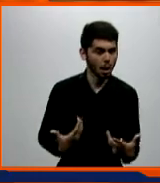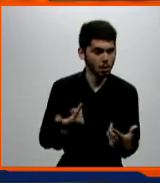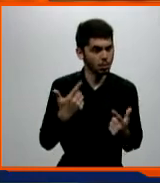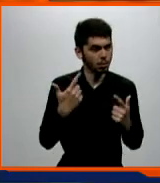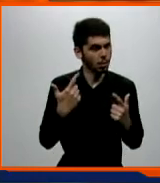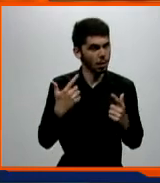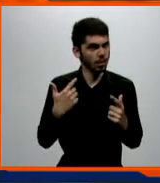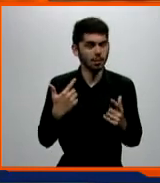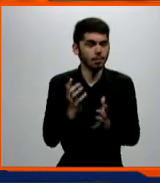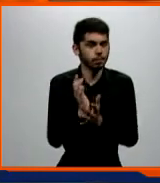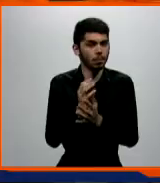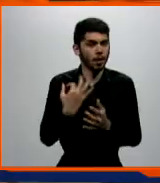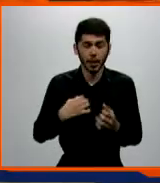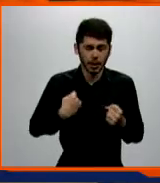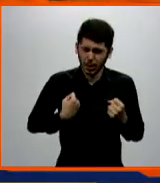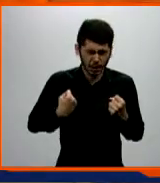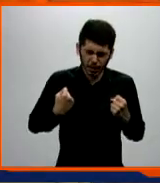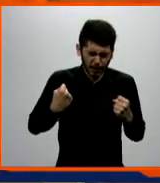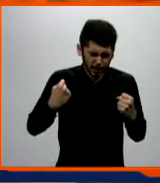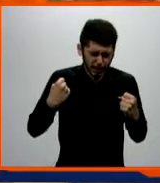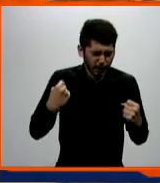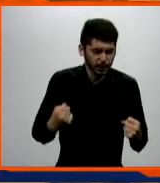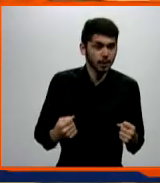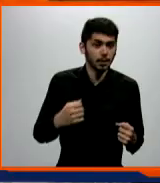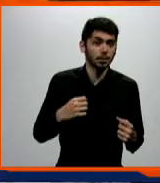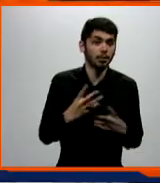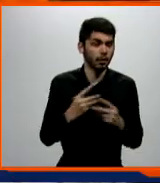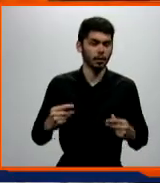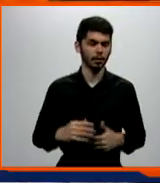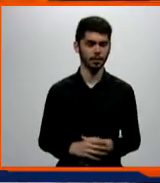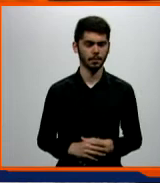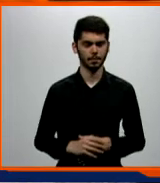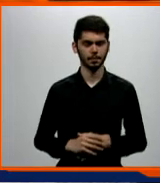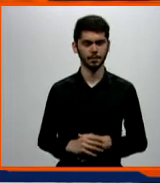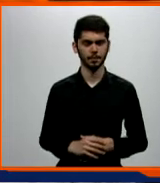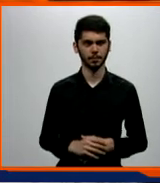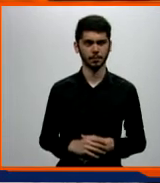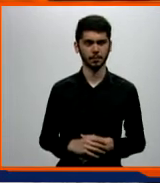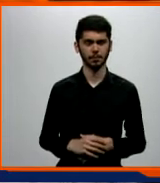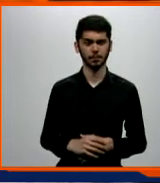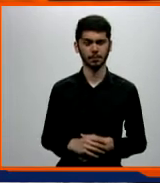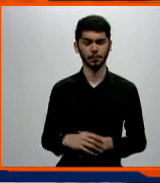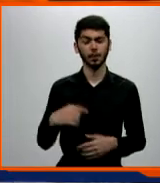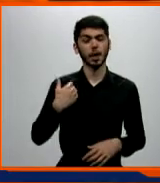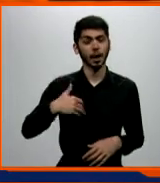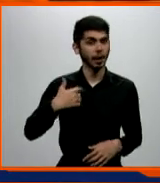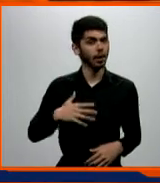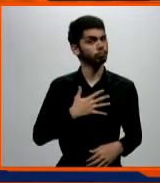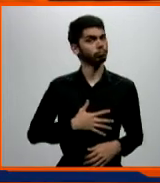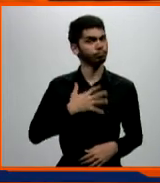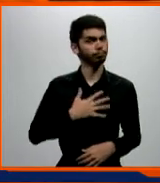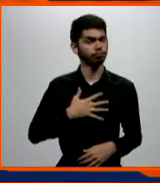error te puede costar un partido. Eso es la diferencia de un Panamericano a un Mundial. Para Argentina es una satisfacción enorme para lo que